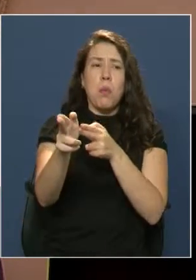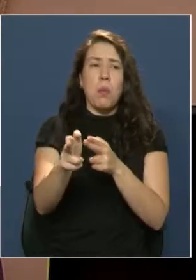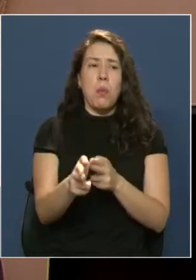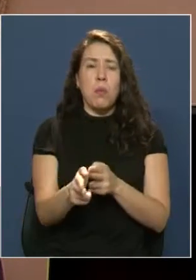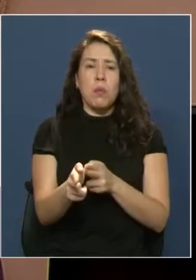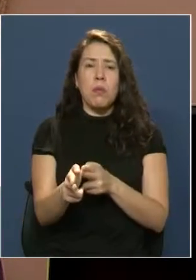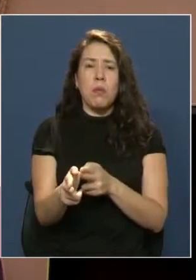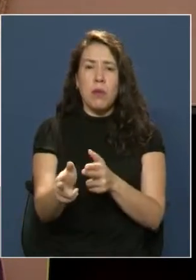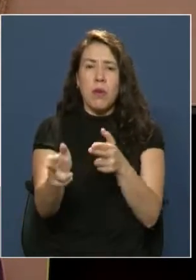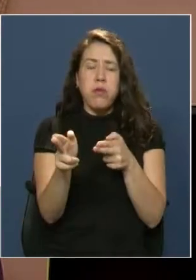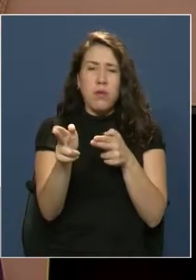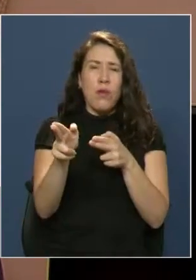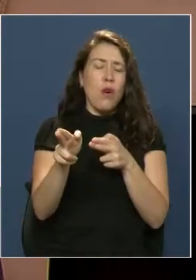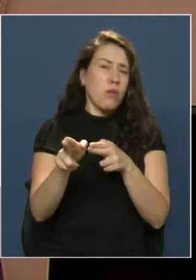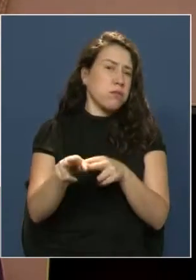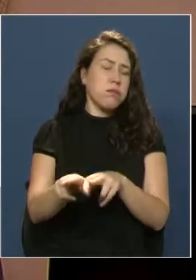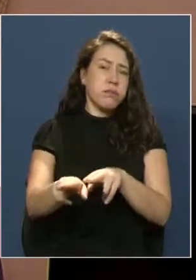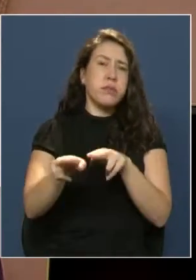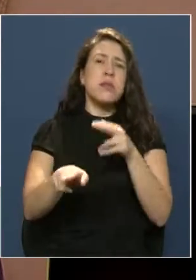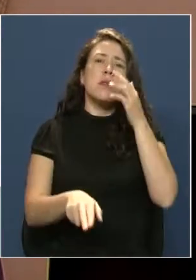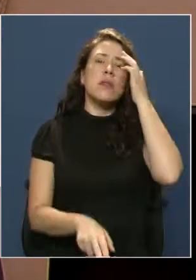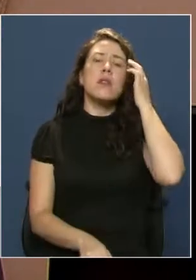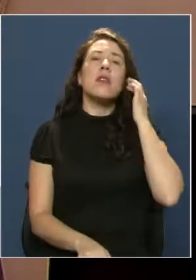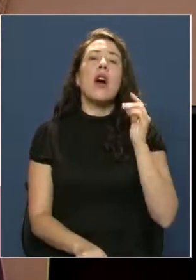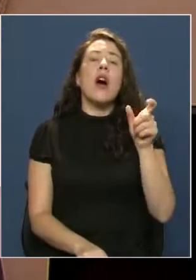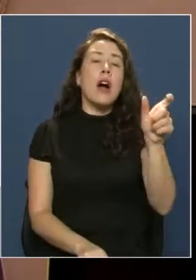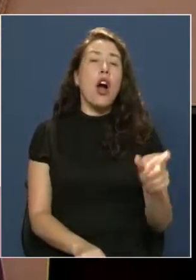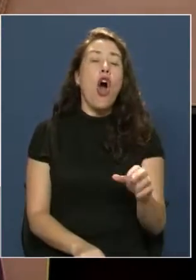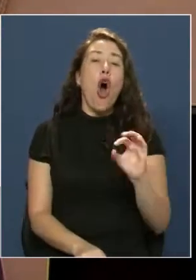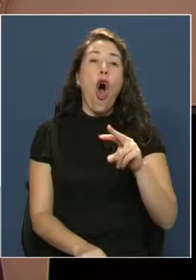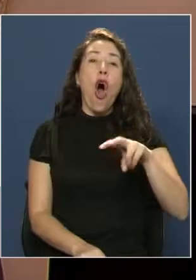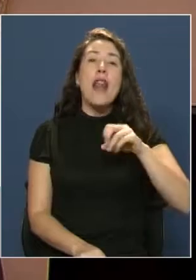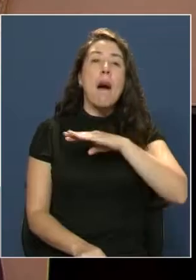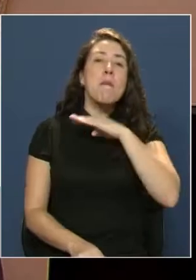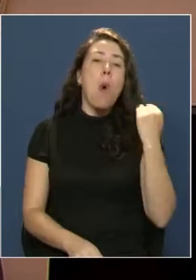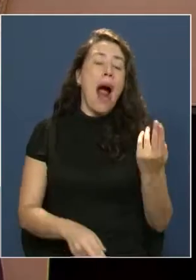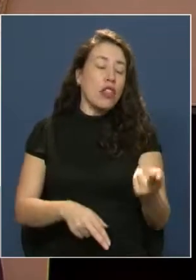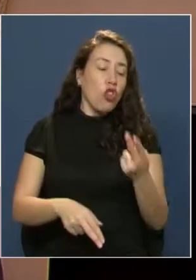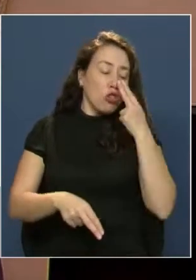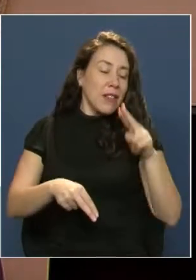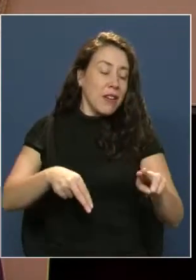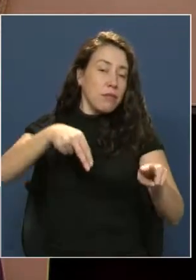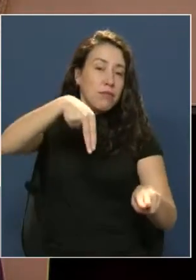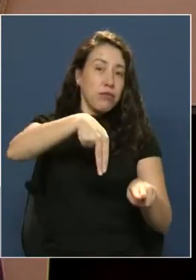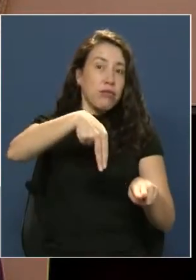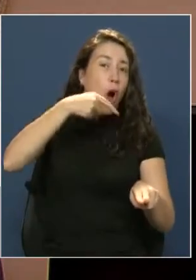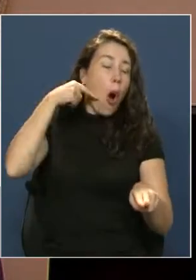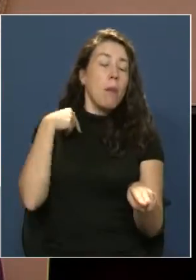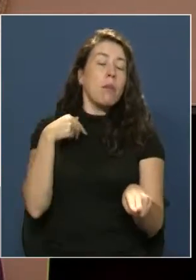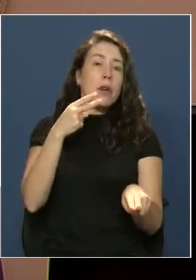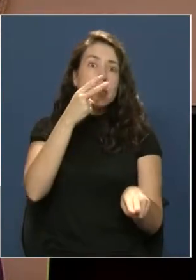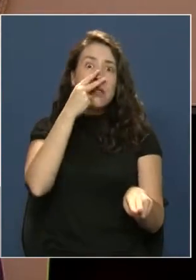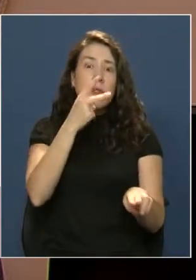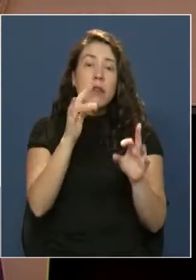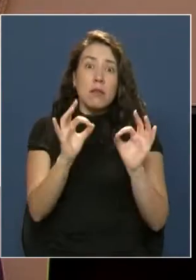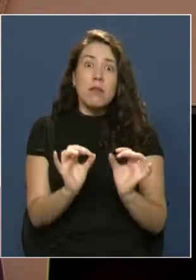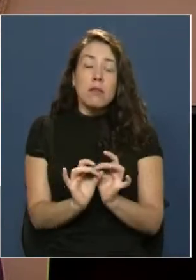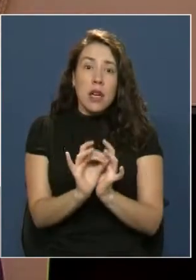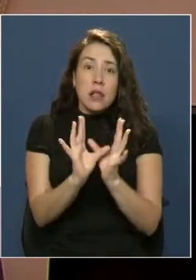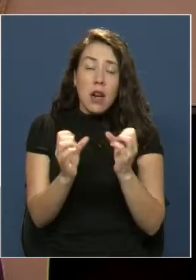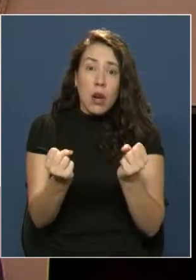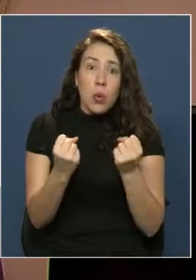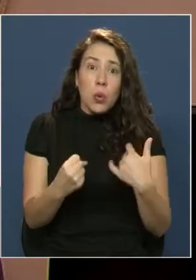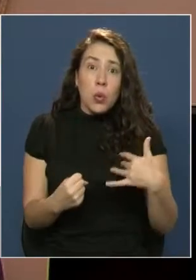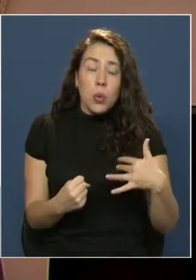un fusil Winchester con un Ona muerto a sus pies es quizás la imagen más flagrante de